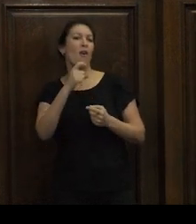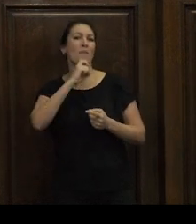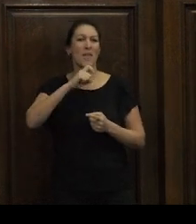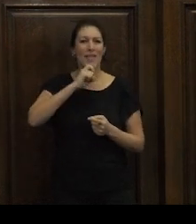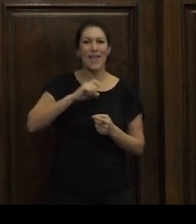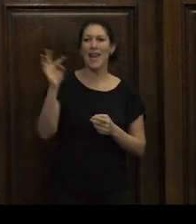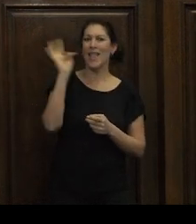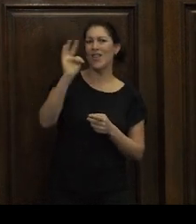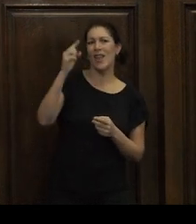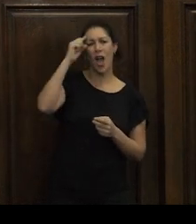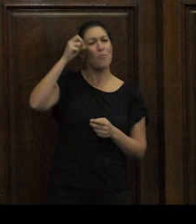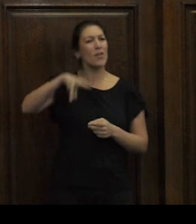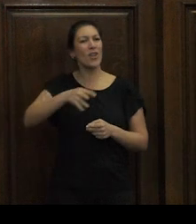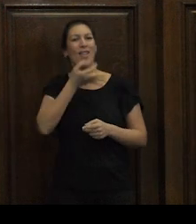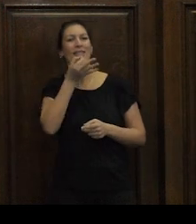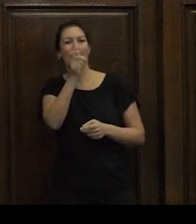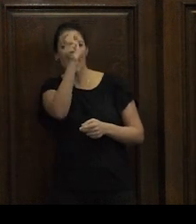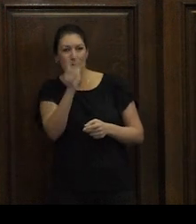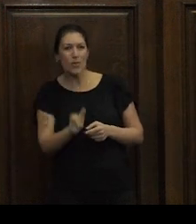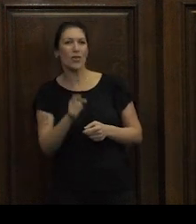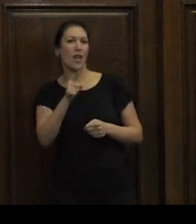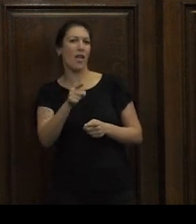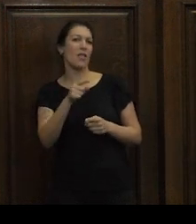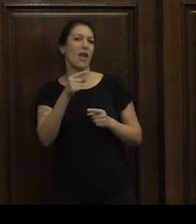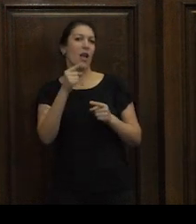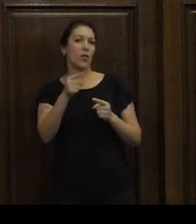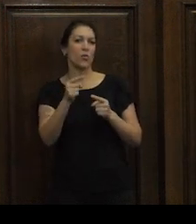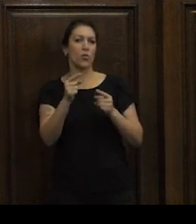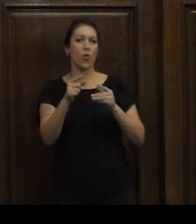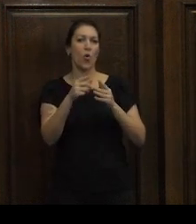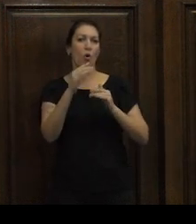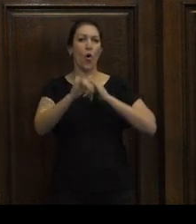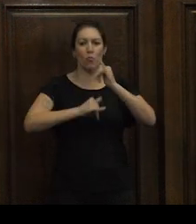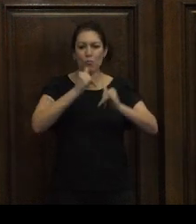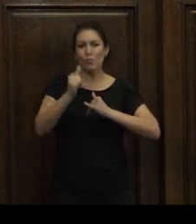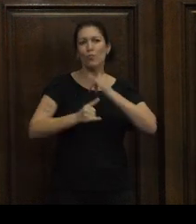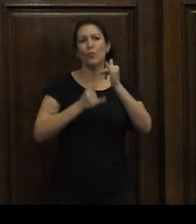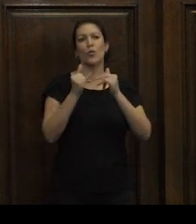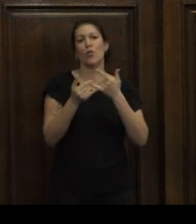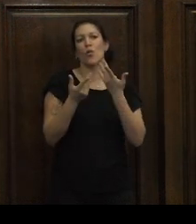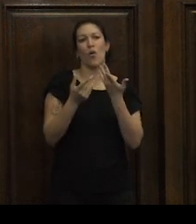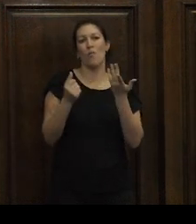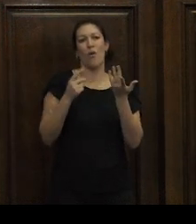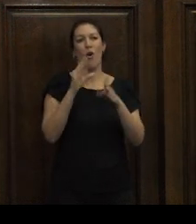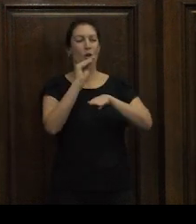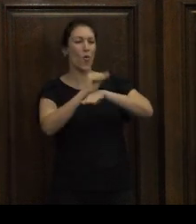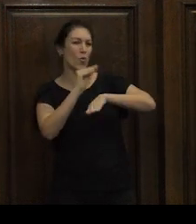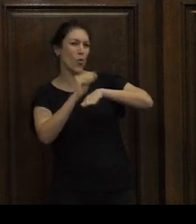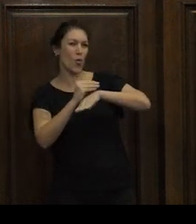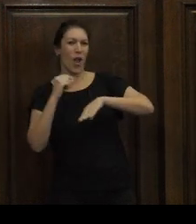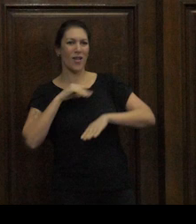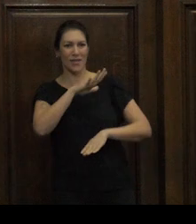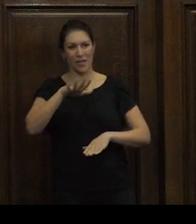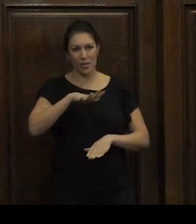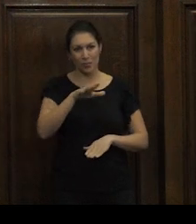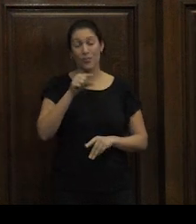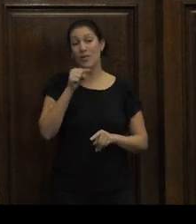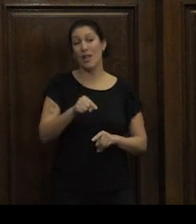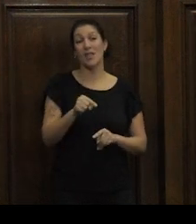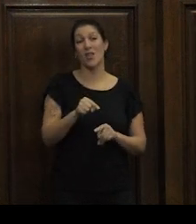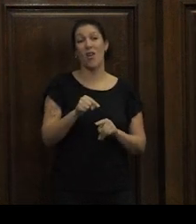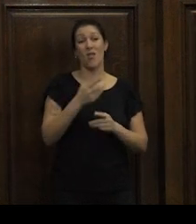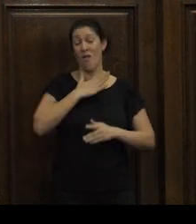humano, o sobre todo el diagnóstico que hizo en su famoso ensayo El malestar en la cultura o en la civilización. O sea,